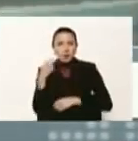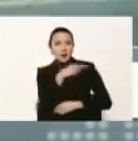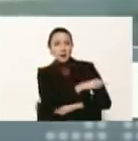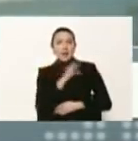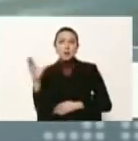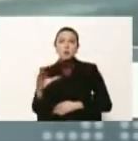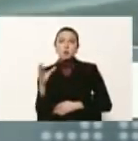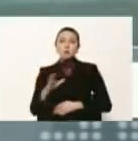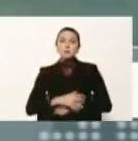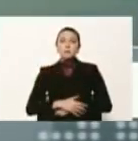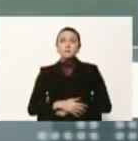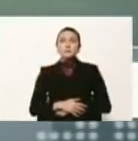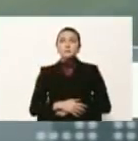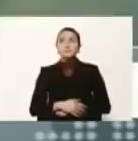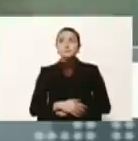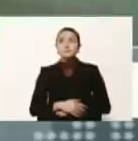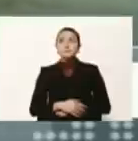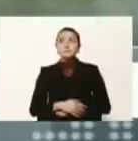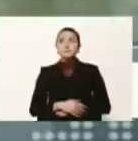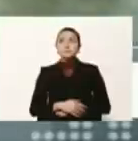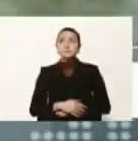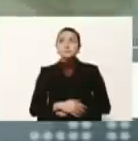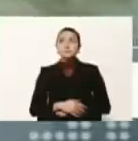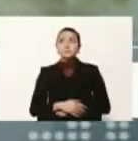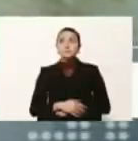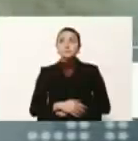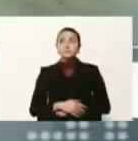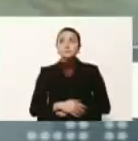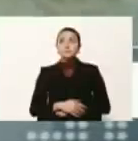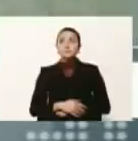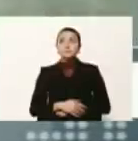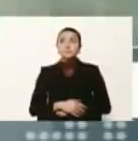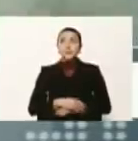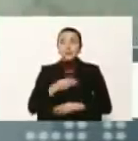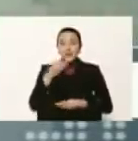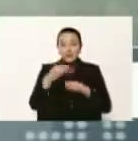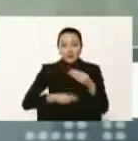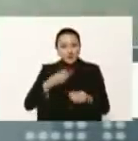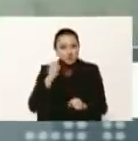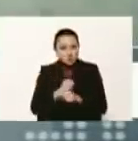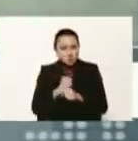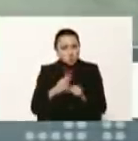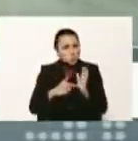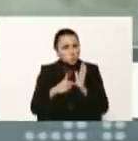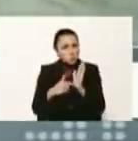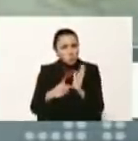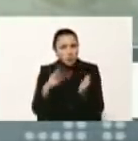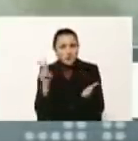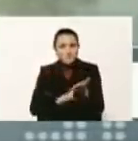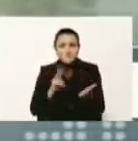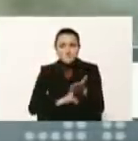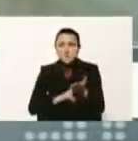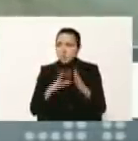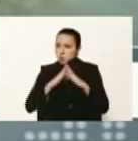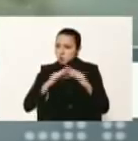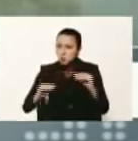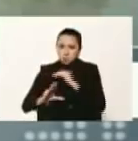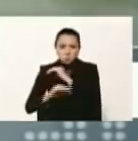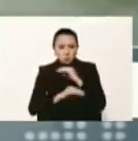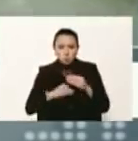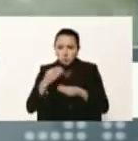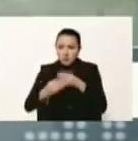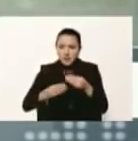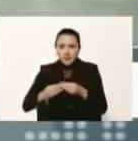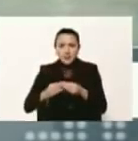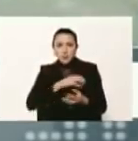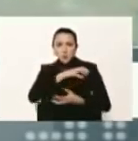del mundo. Así que esta operación desmanteló esas pretensiones. Queremos